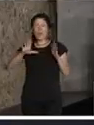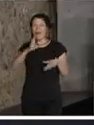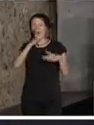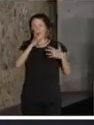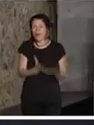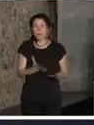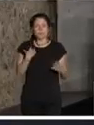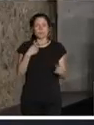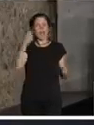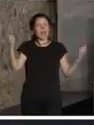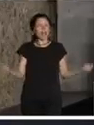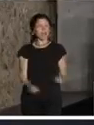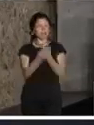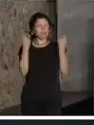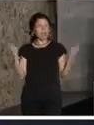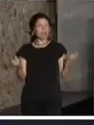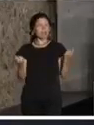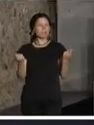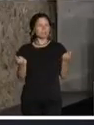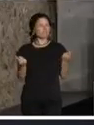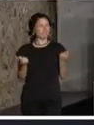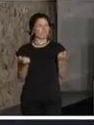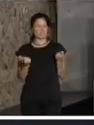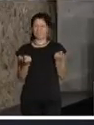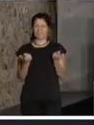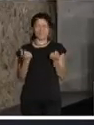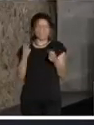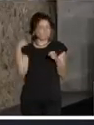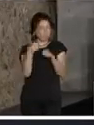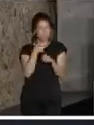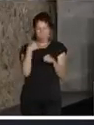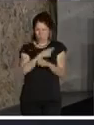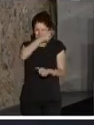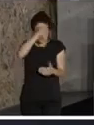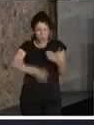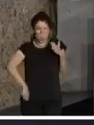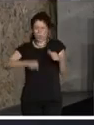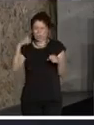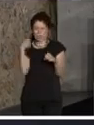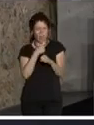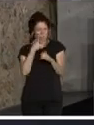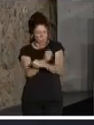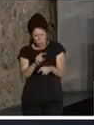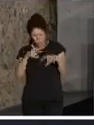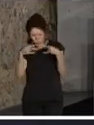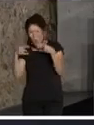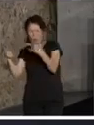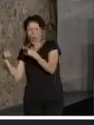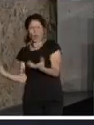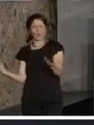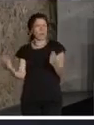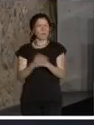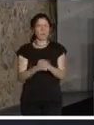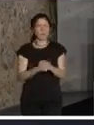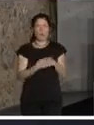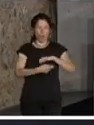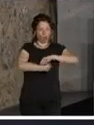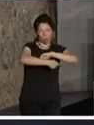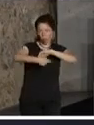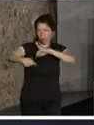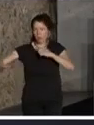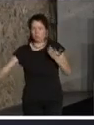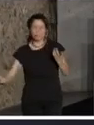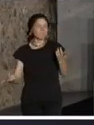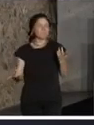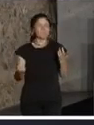que ahora en esta campaña están dejándose el resto están dejándose el pellejo están repartiendo discos en